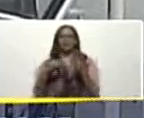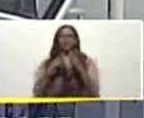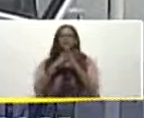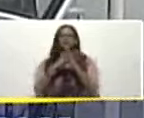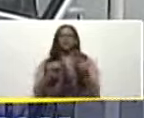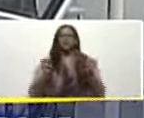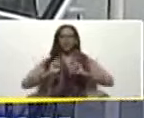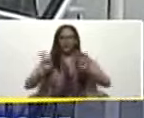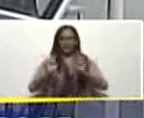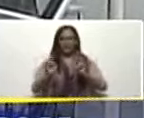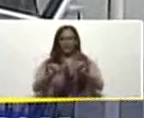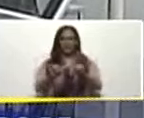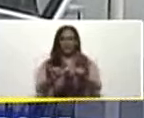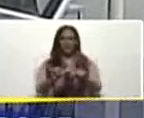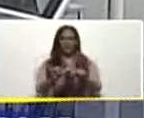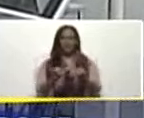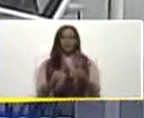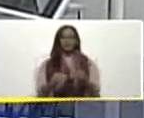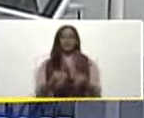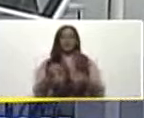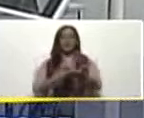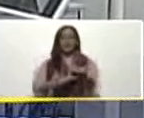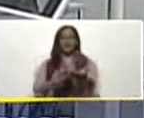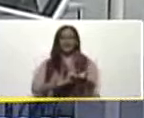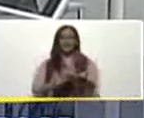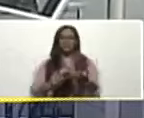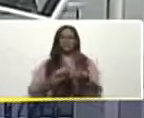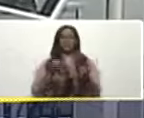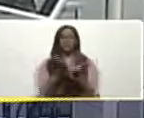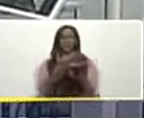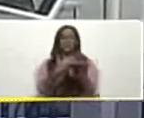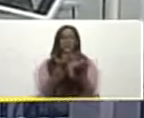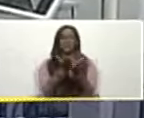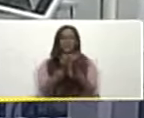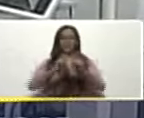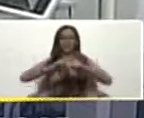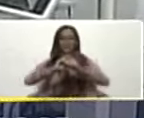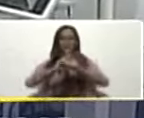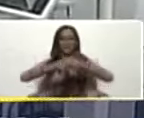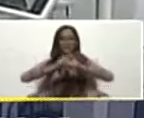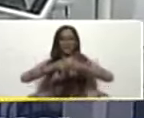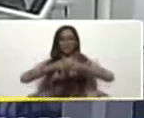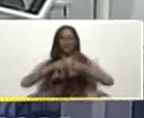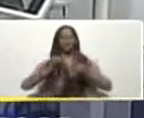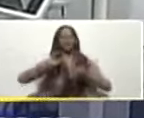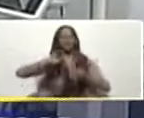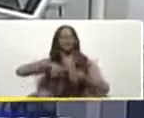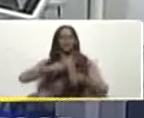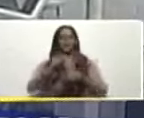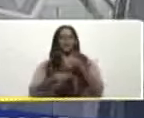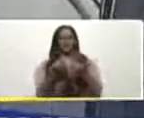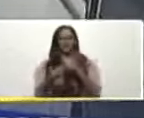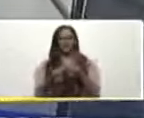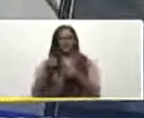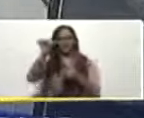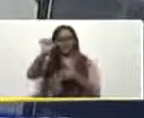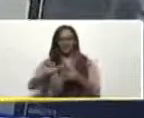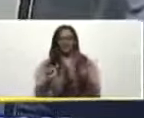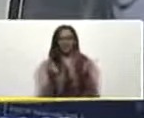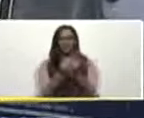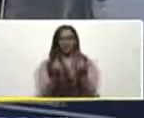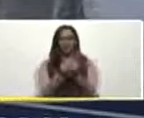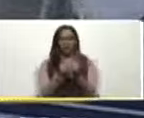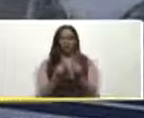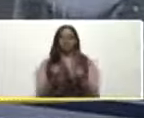que es el tema de ingeniería inversa, caracterización de partes y piezas mecánicas. Podemos hacer también análisis de roca,